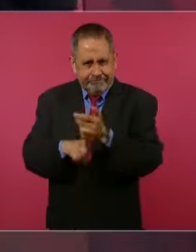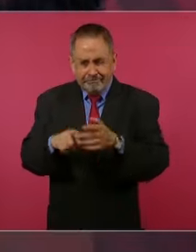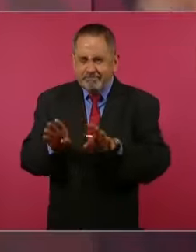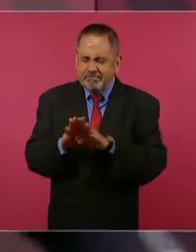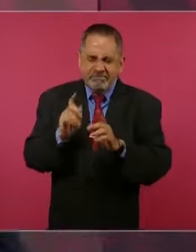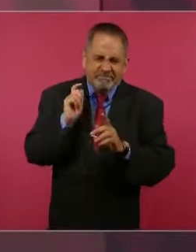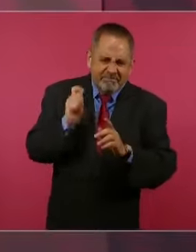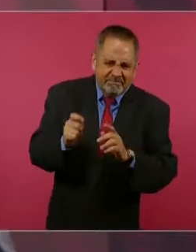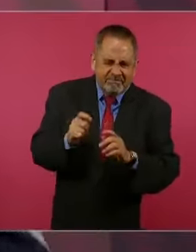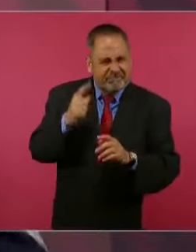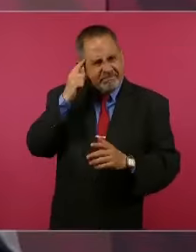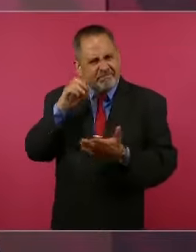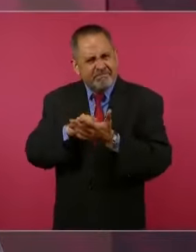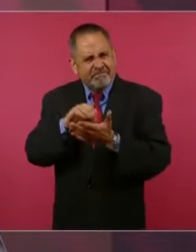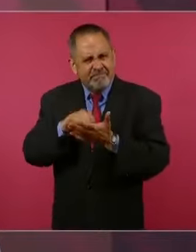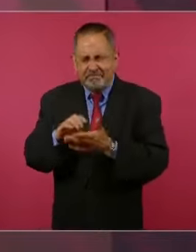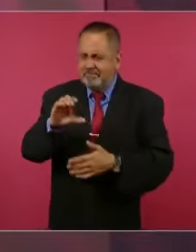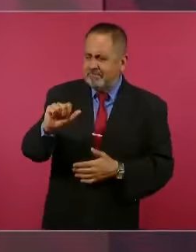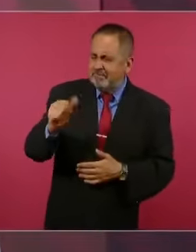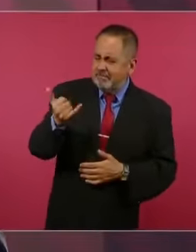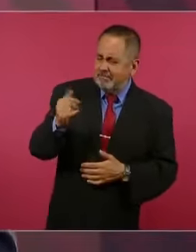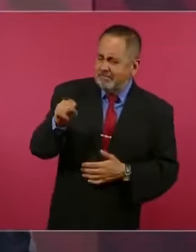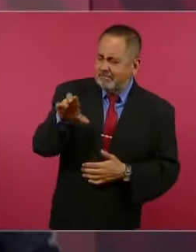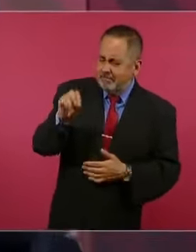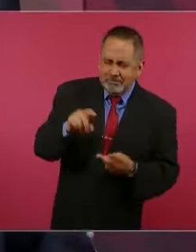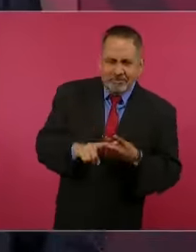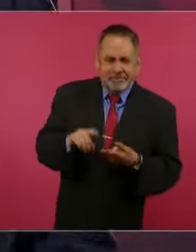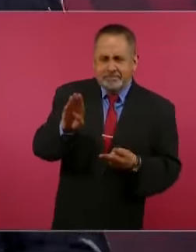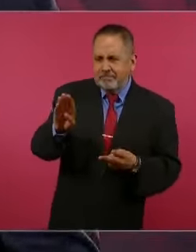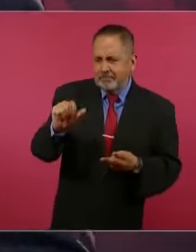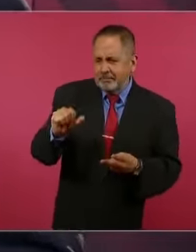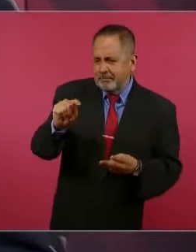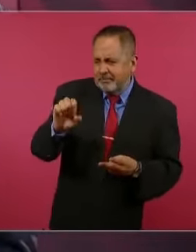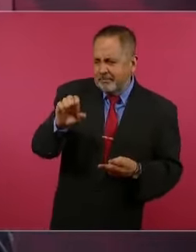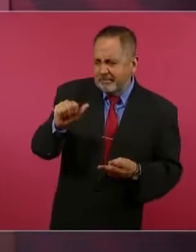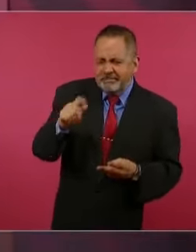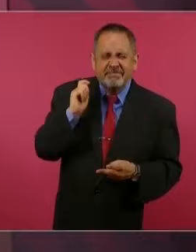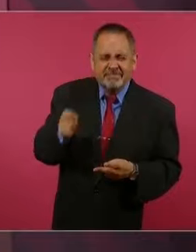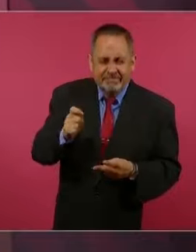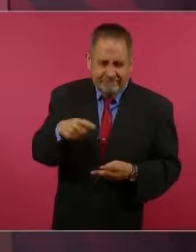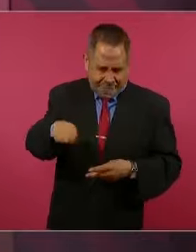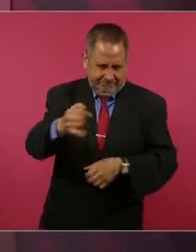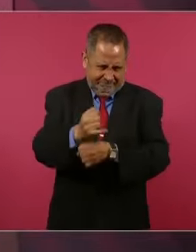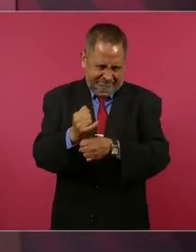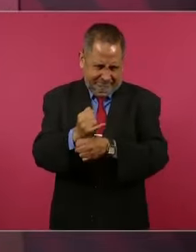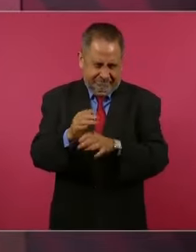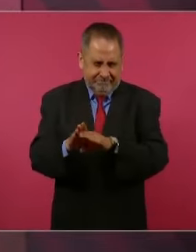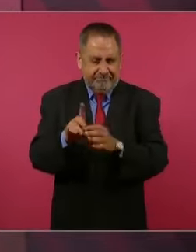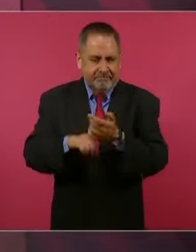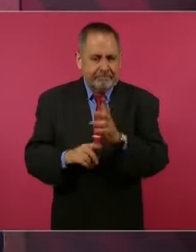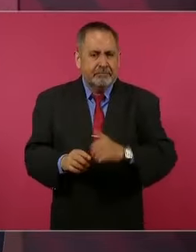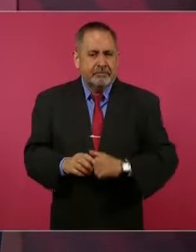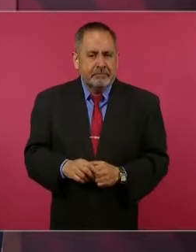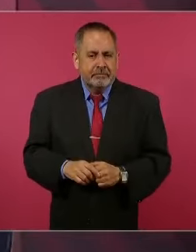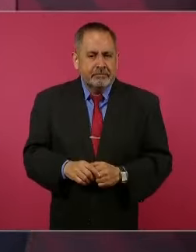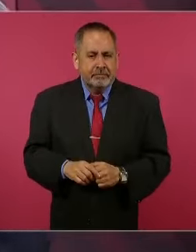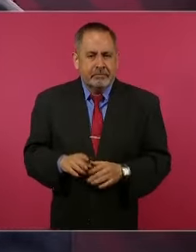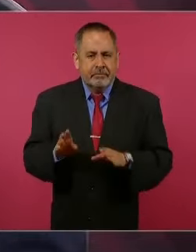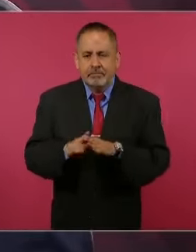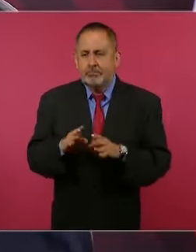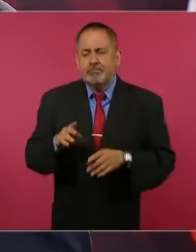traduzcan que son los cayucos y que son las bateas como se mene el